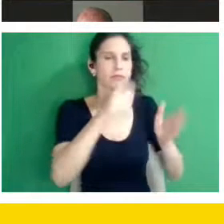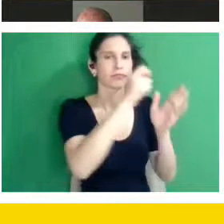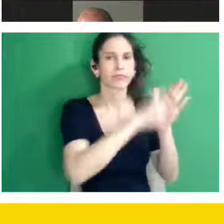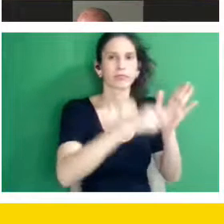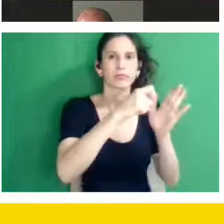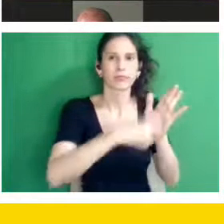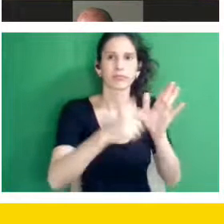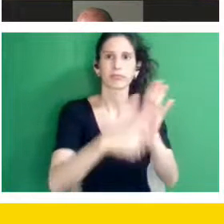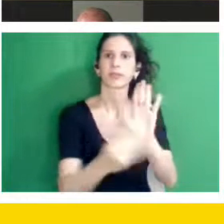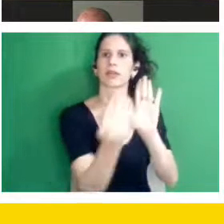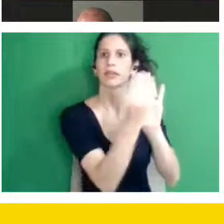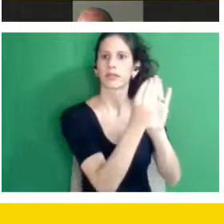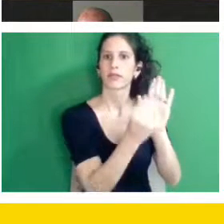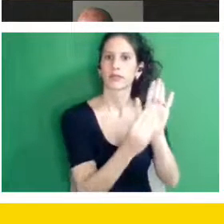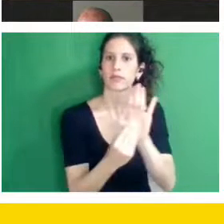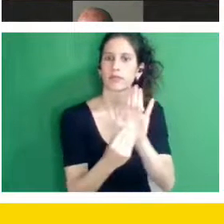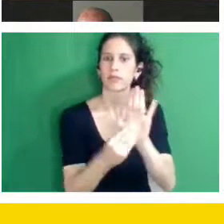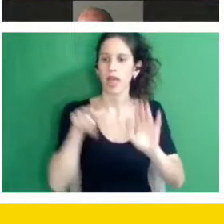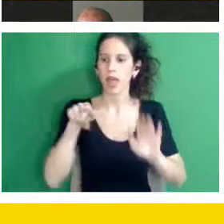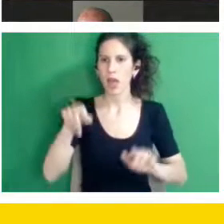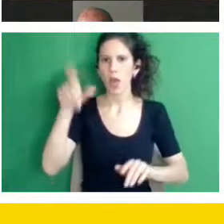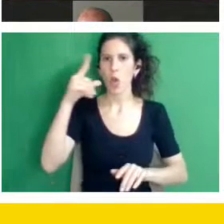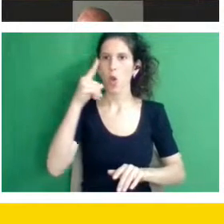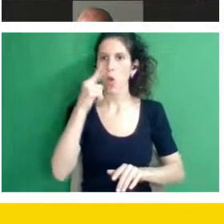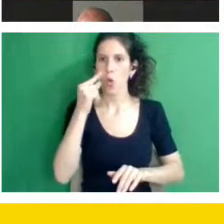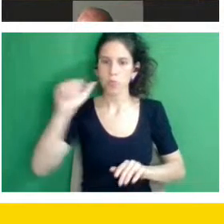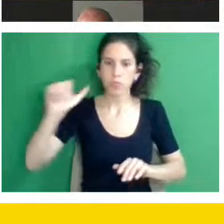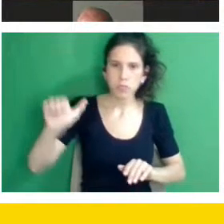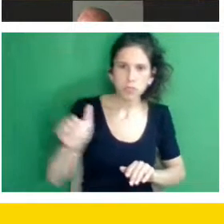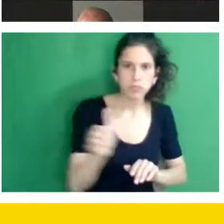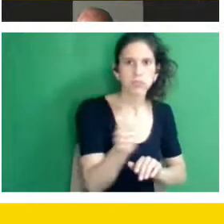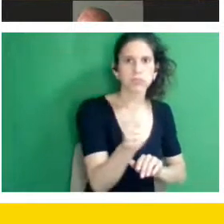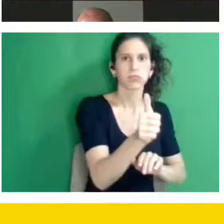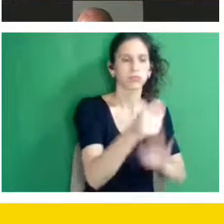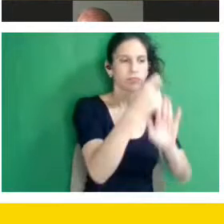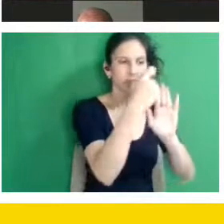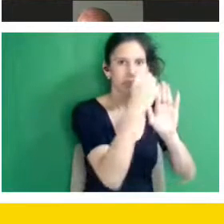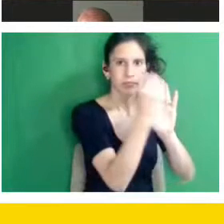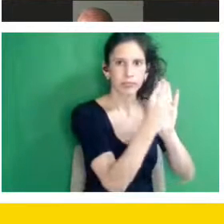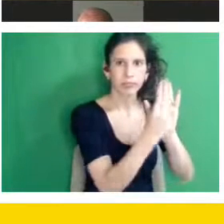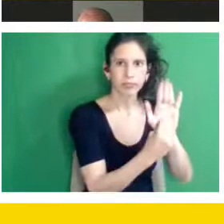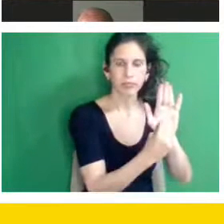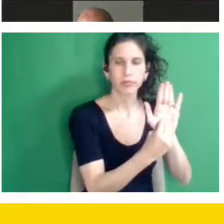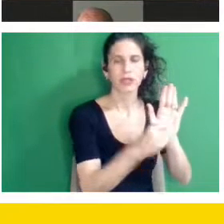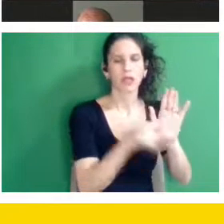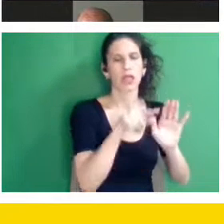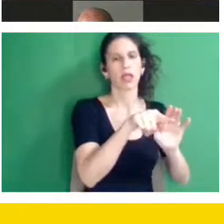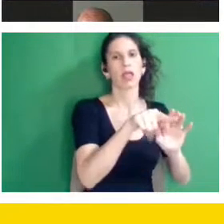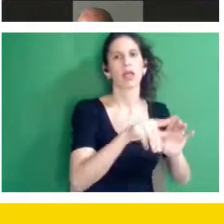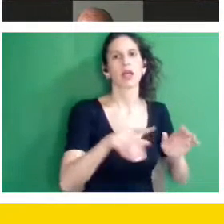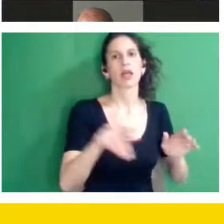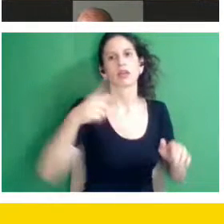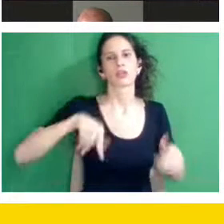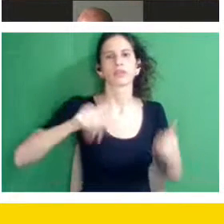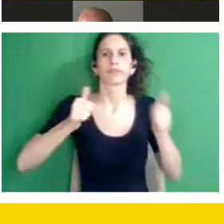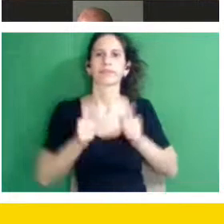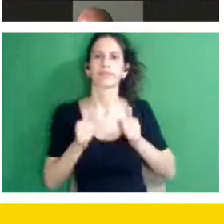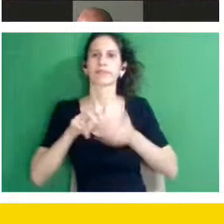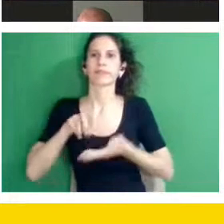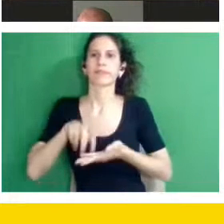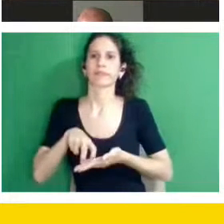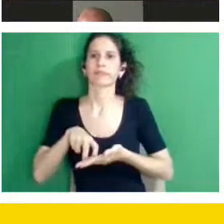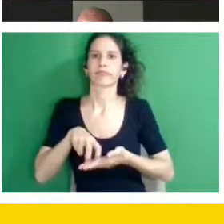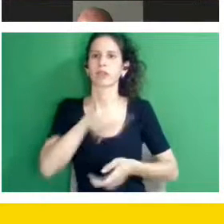que tienen, se desplacen a los sitios de inscripción. Y una de las cosas más importantes para esto y para